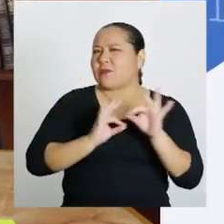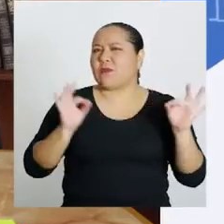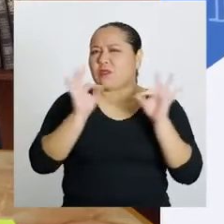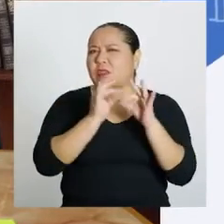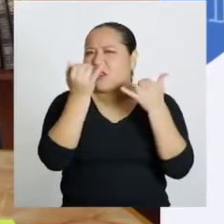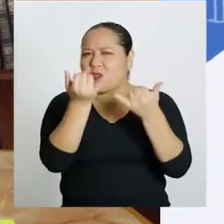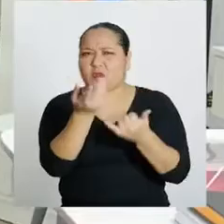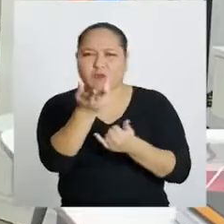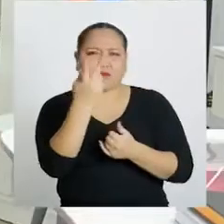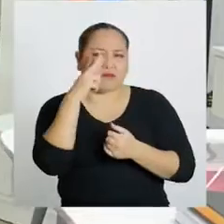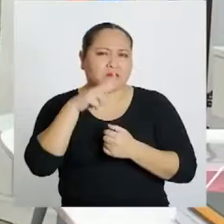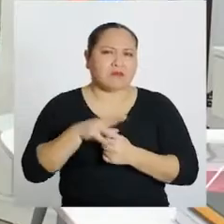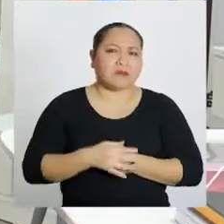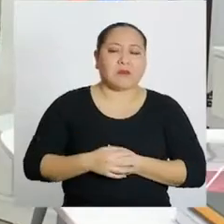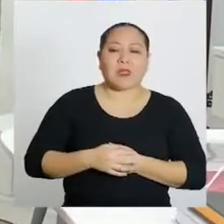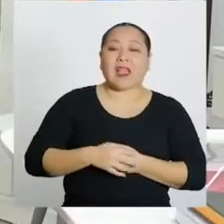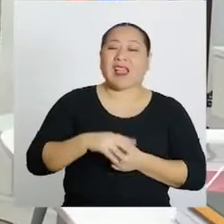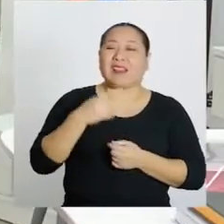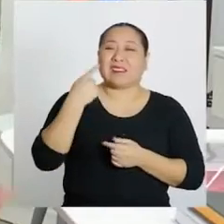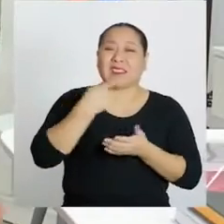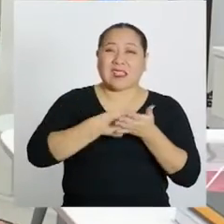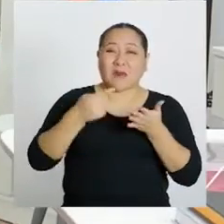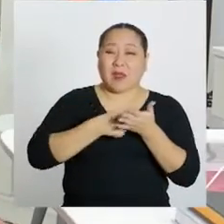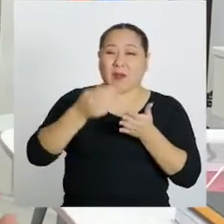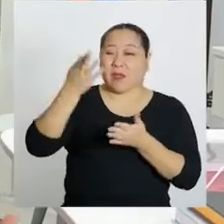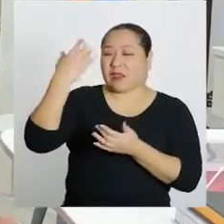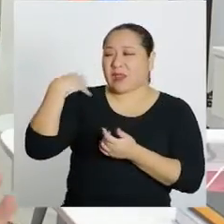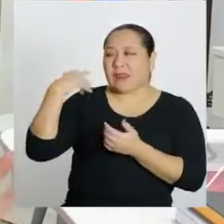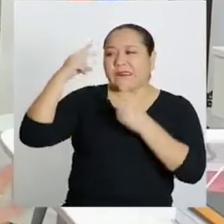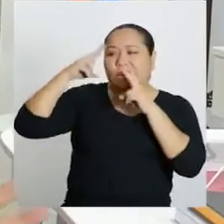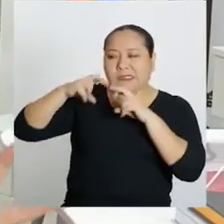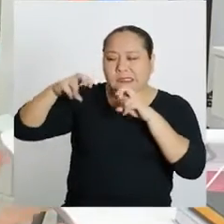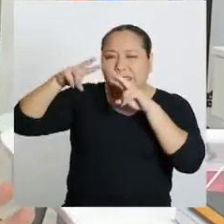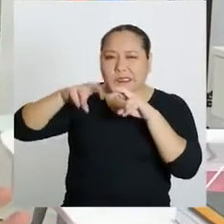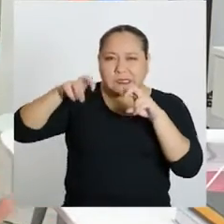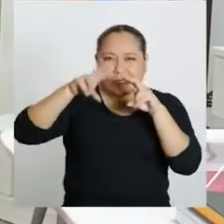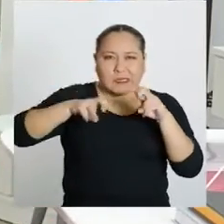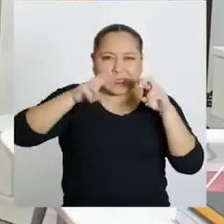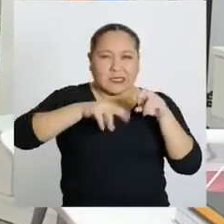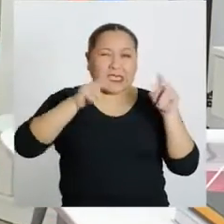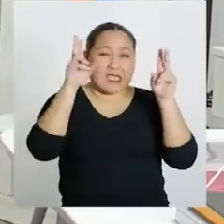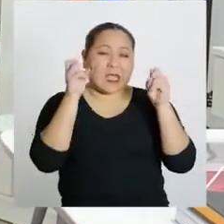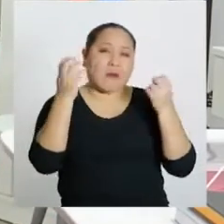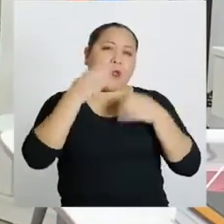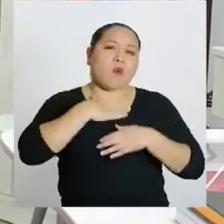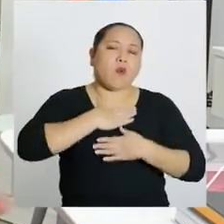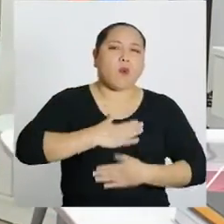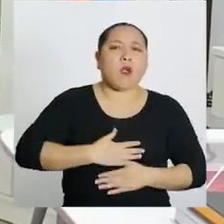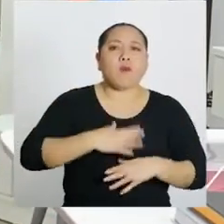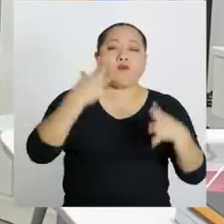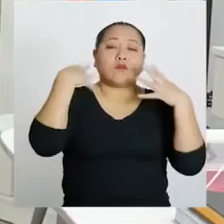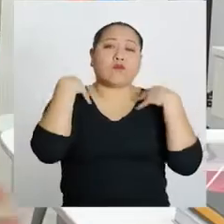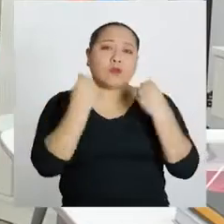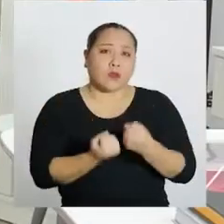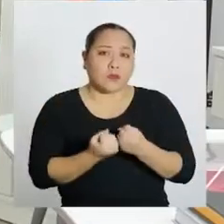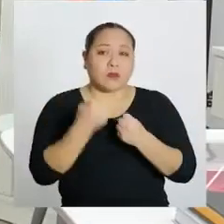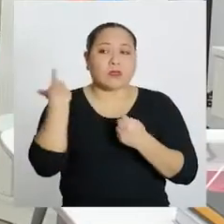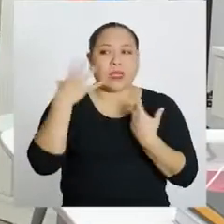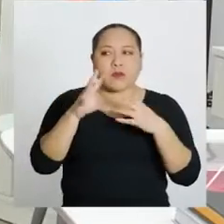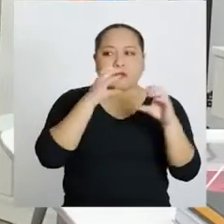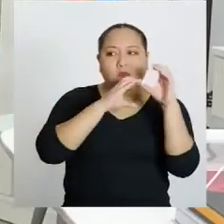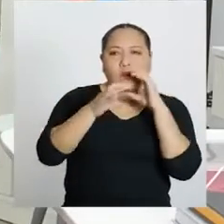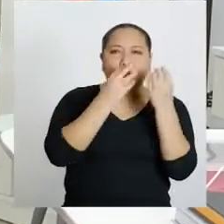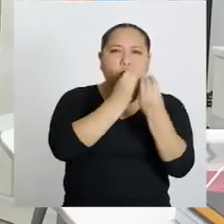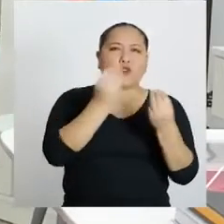importante abordar hoy? Bueno, durante las últimas semanas hemos ido investigando acerca de temas sobre nuestro cuerpo y salud. Hemos